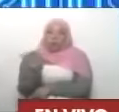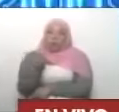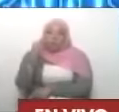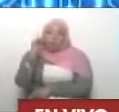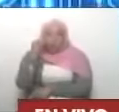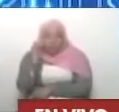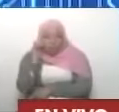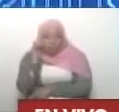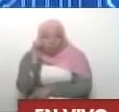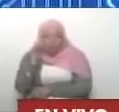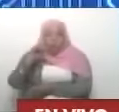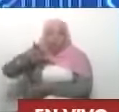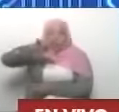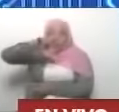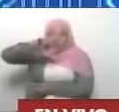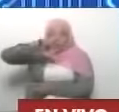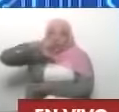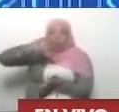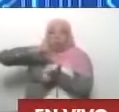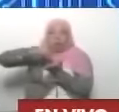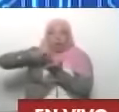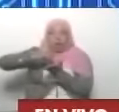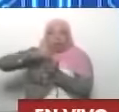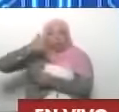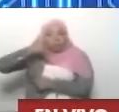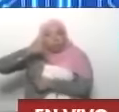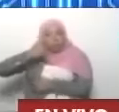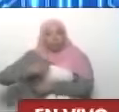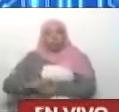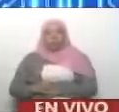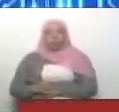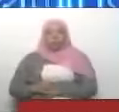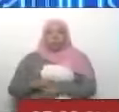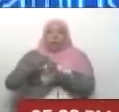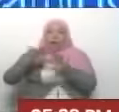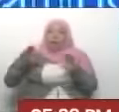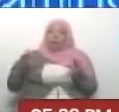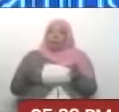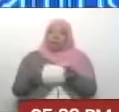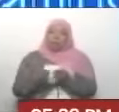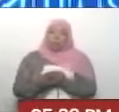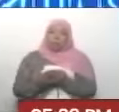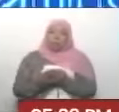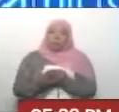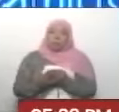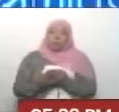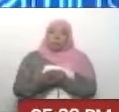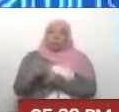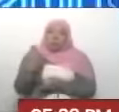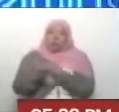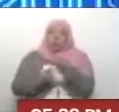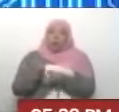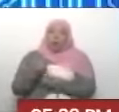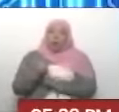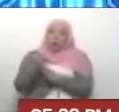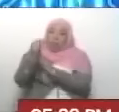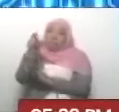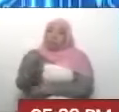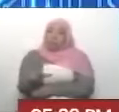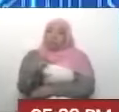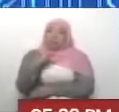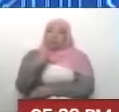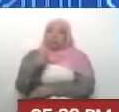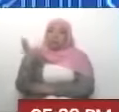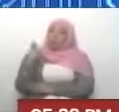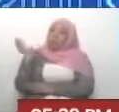Facebook, Instagram y WhatsApp, que llega al mundo entero. Y mira lo que dice Zuckerberg, ¿no? En una audiencia